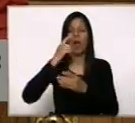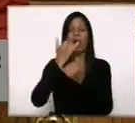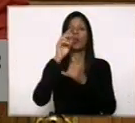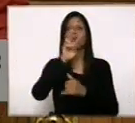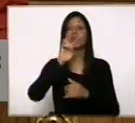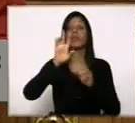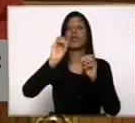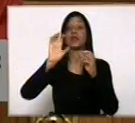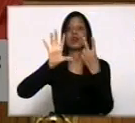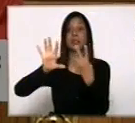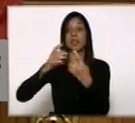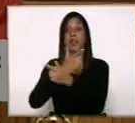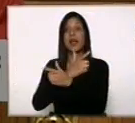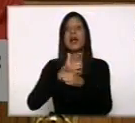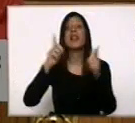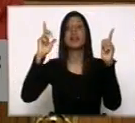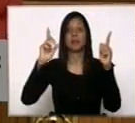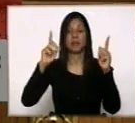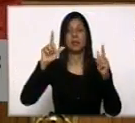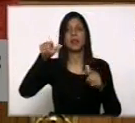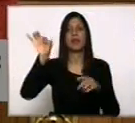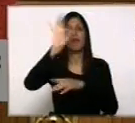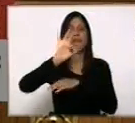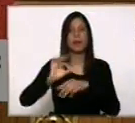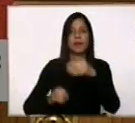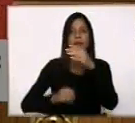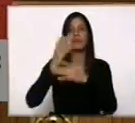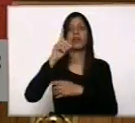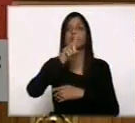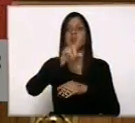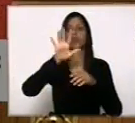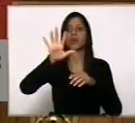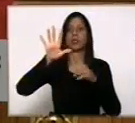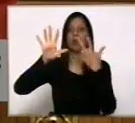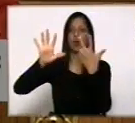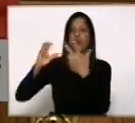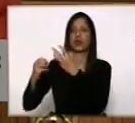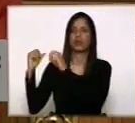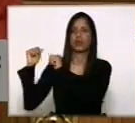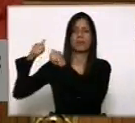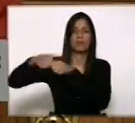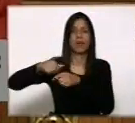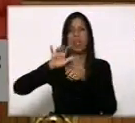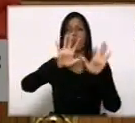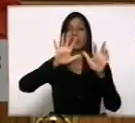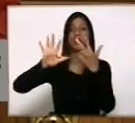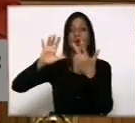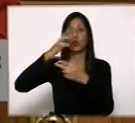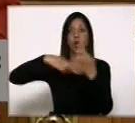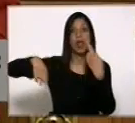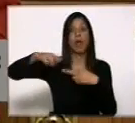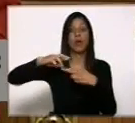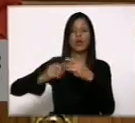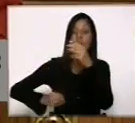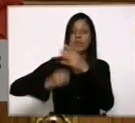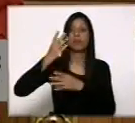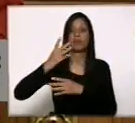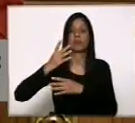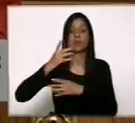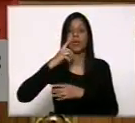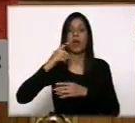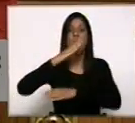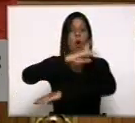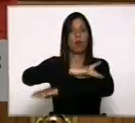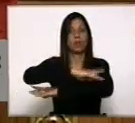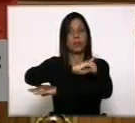Independencia, 158 de la Federación y 18 de la Revolución Bolivariana. Cúmplase Delcy Eloína